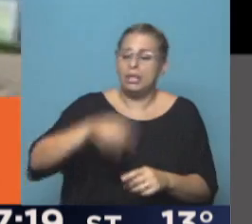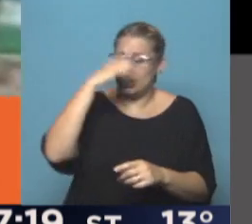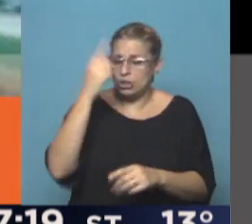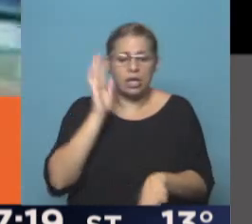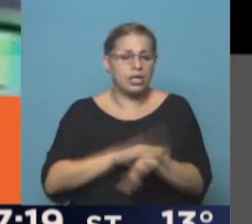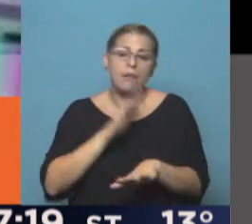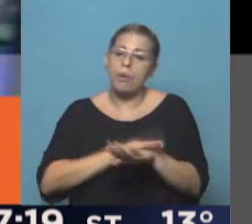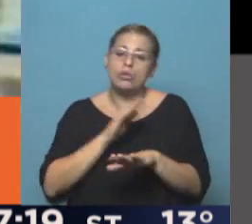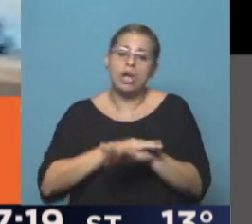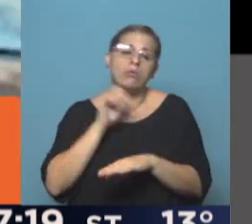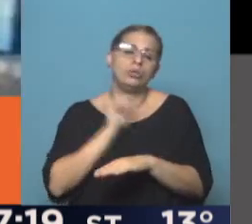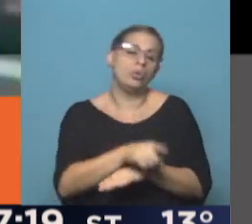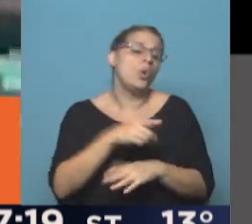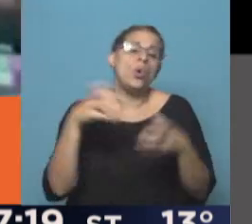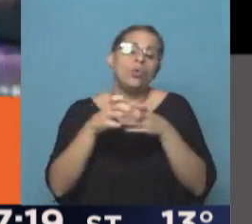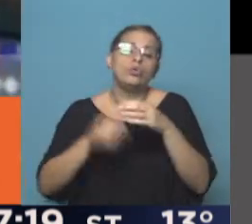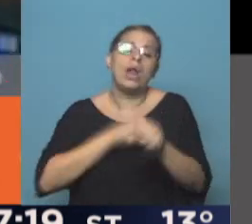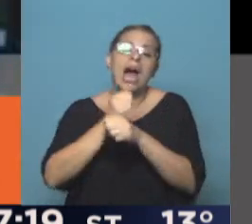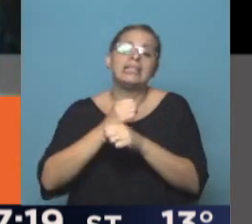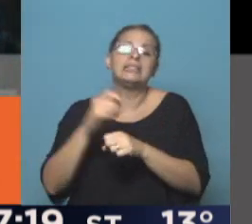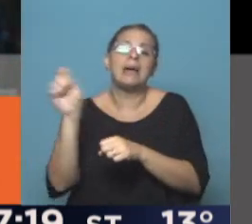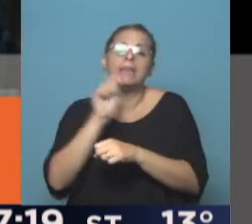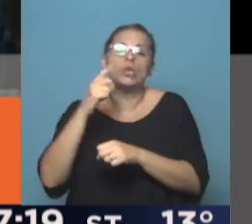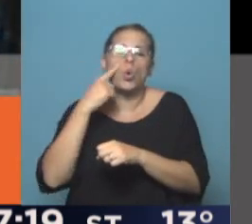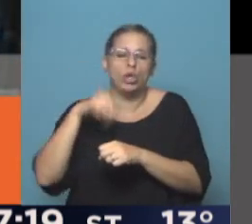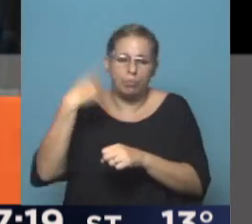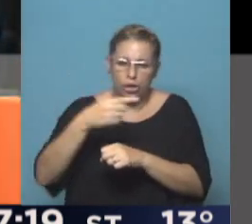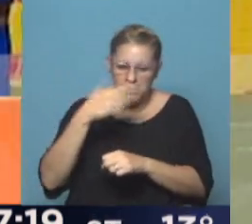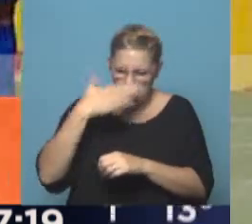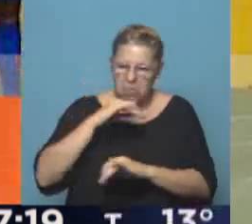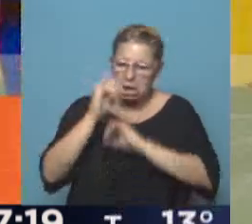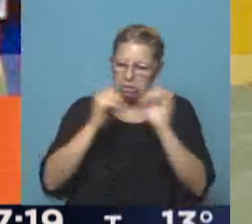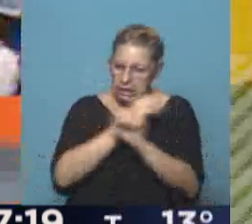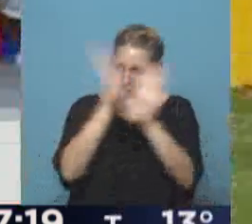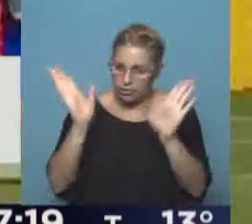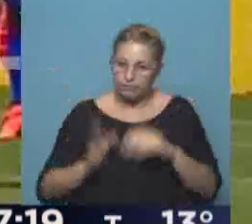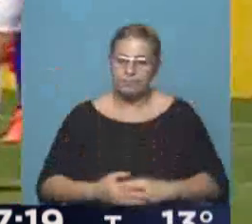cargo del fútbol hasta el mes de junio. Enseguida le vamos a contar más detalles.